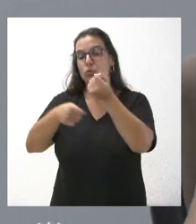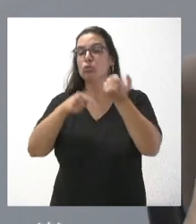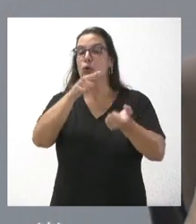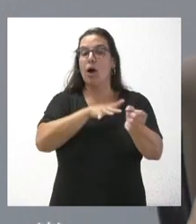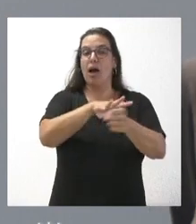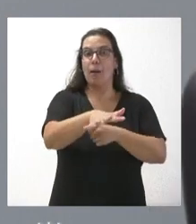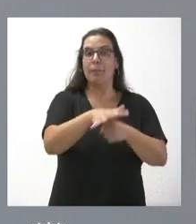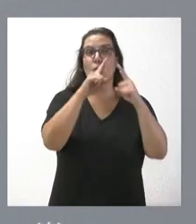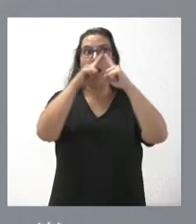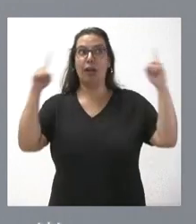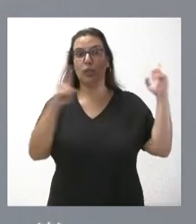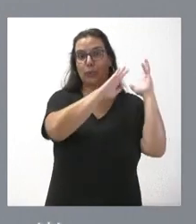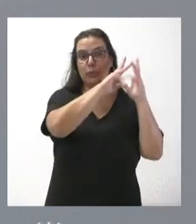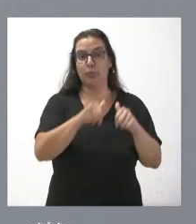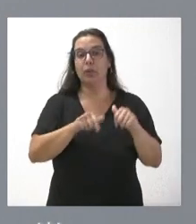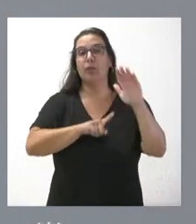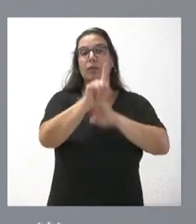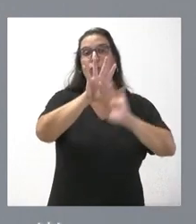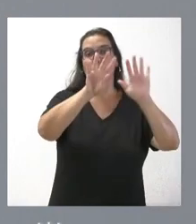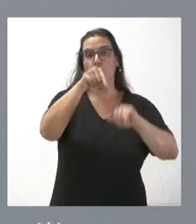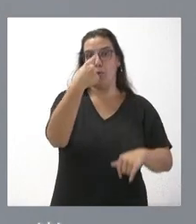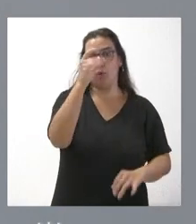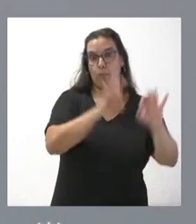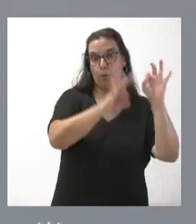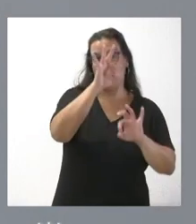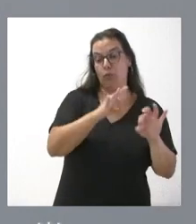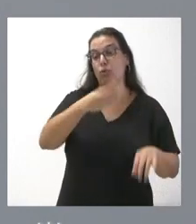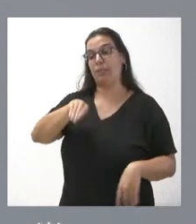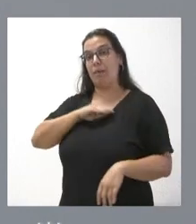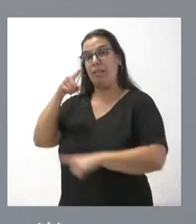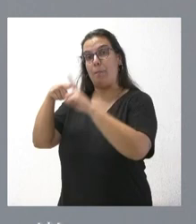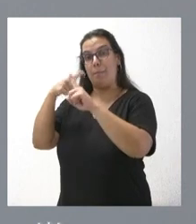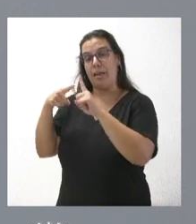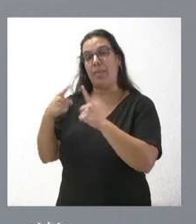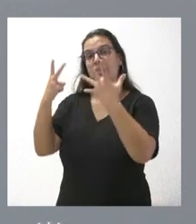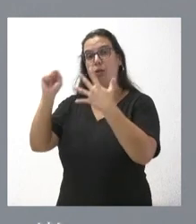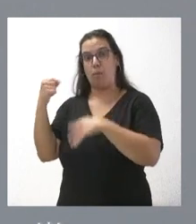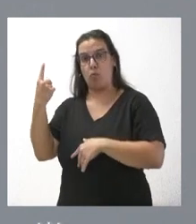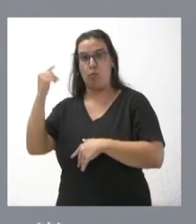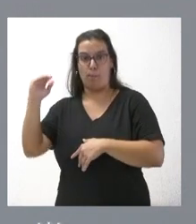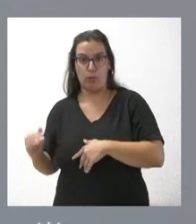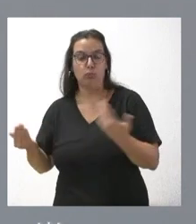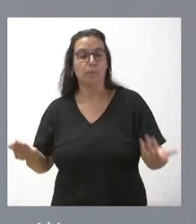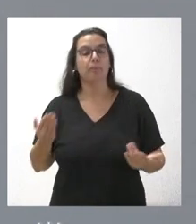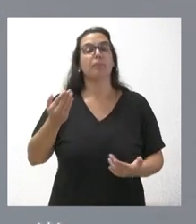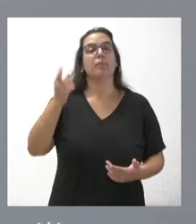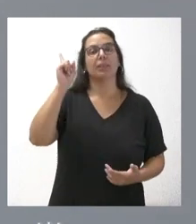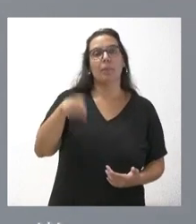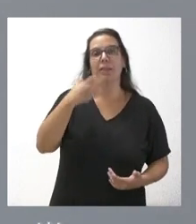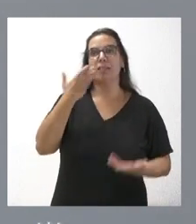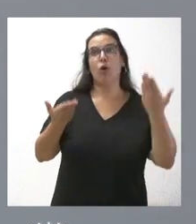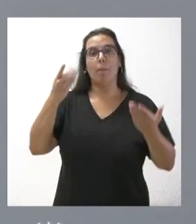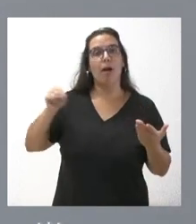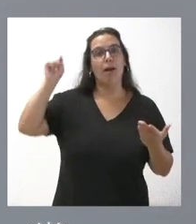ámbito intranual Castilla y León creció el 9,1% frente al 7,1% de la media española. Estamos también entre las comunidades autónomas con mayor